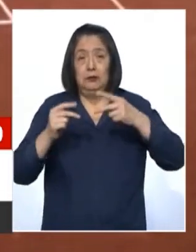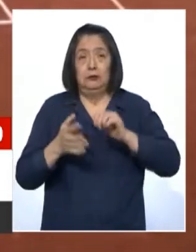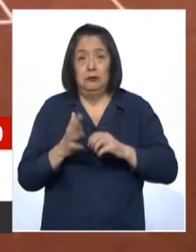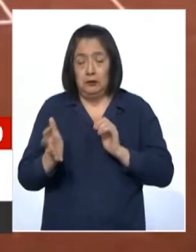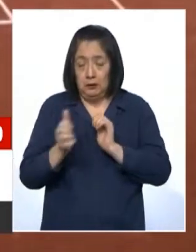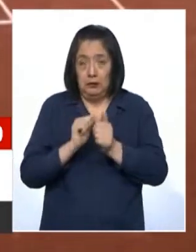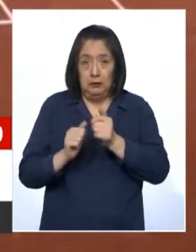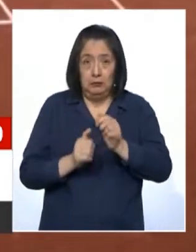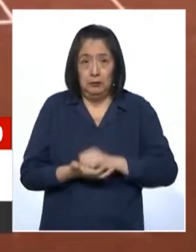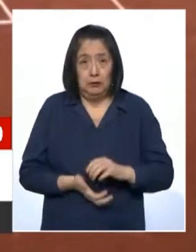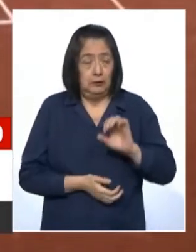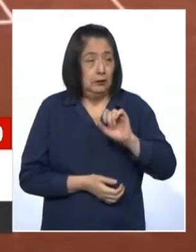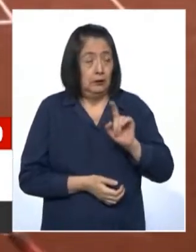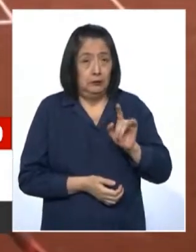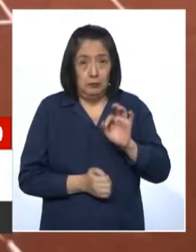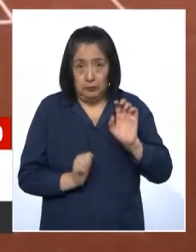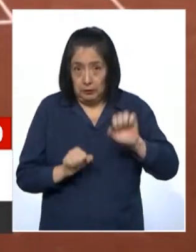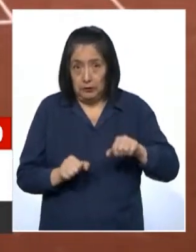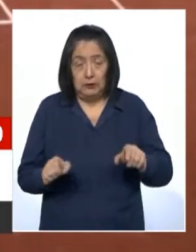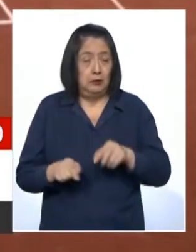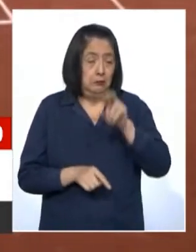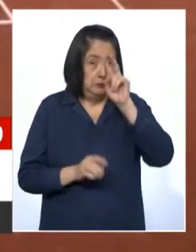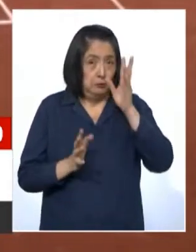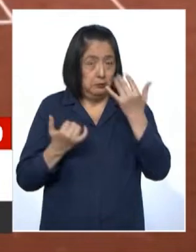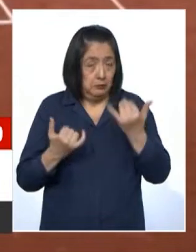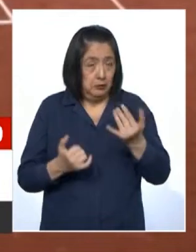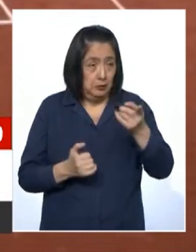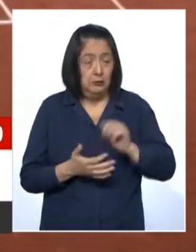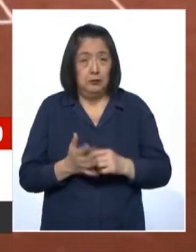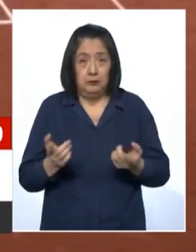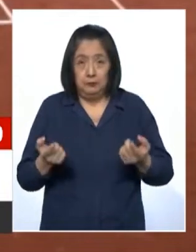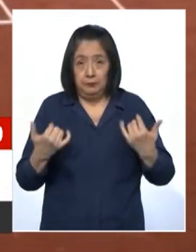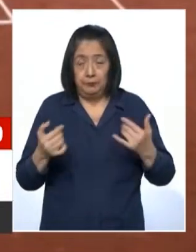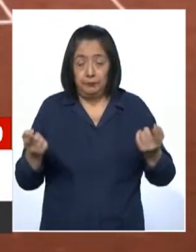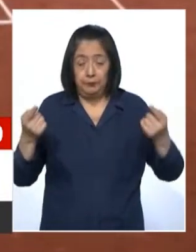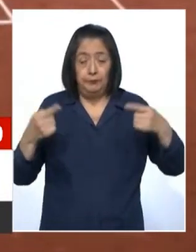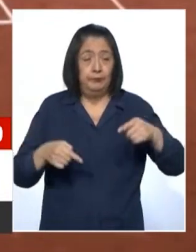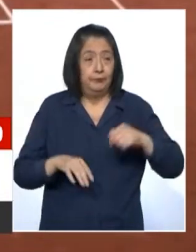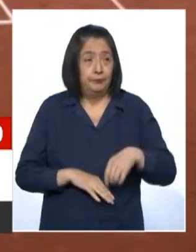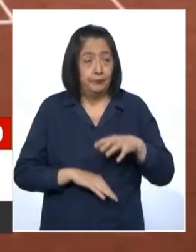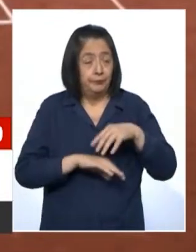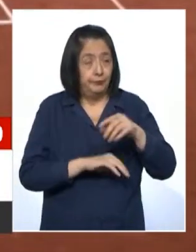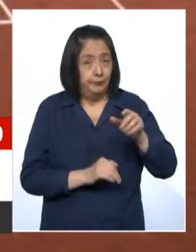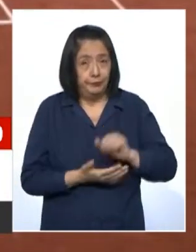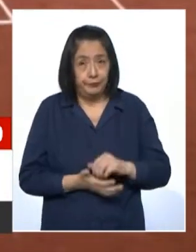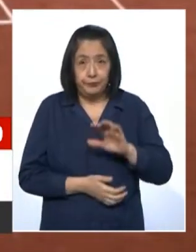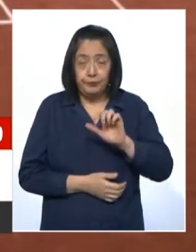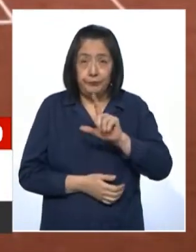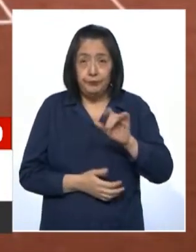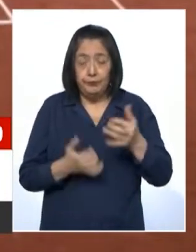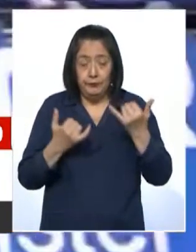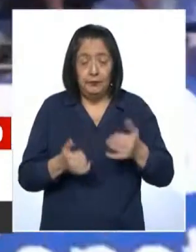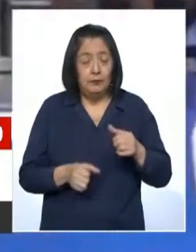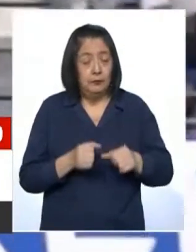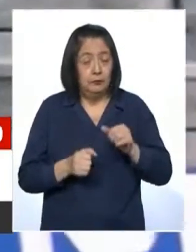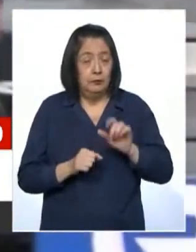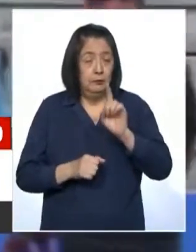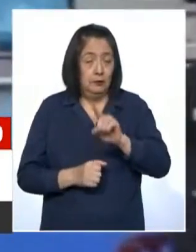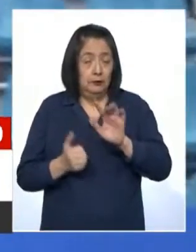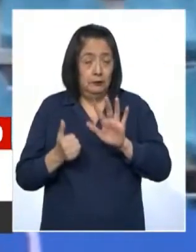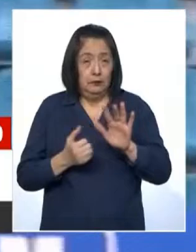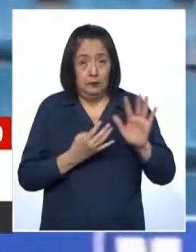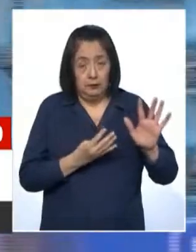Challenger de Salzburgo. Cabe mencionar que el peruano ahora deberá enfrentar al sueco Elias Ymer, actual número